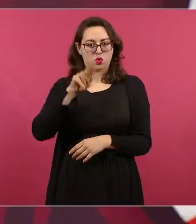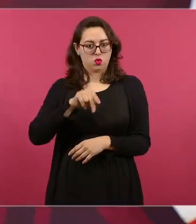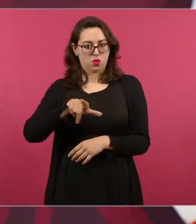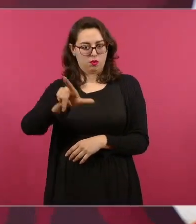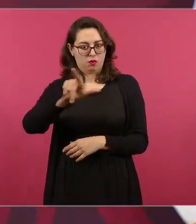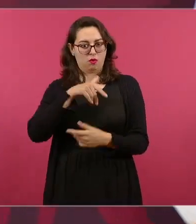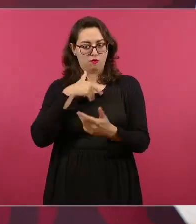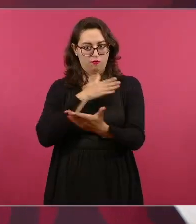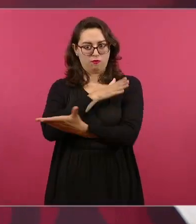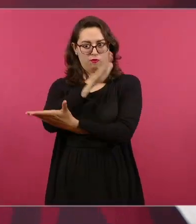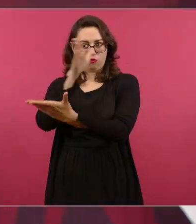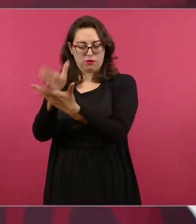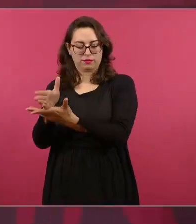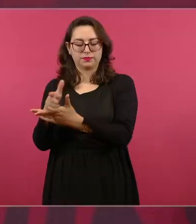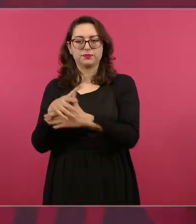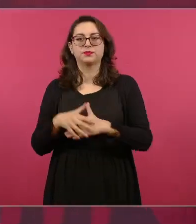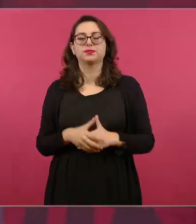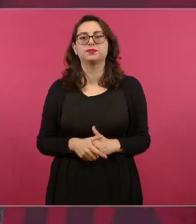con la coordinadora